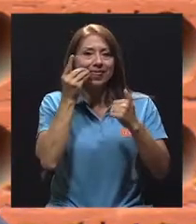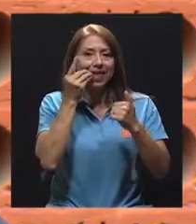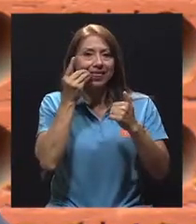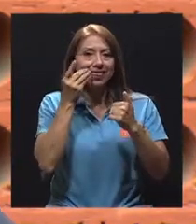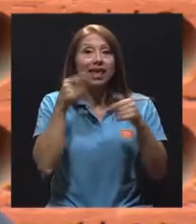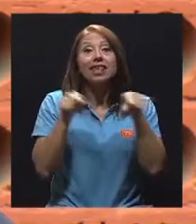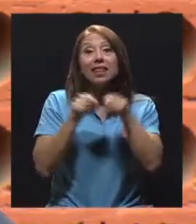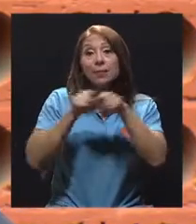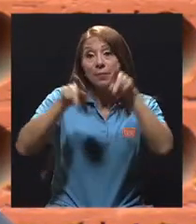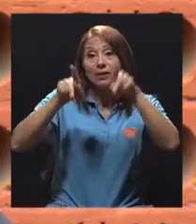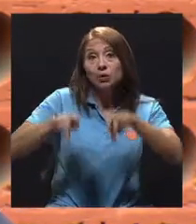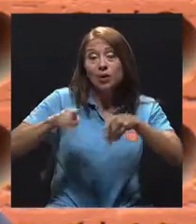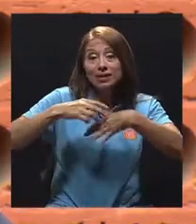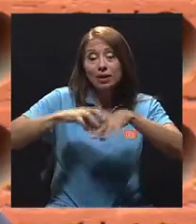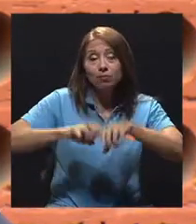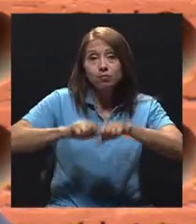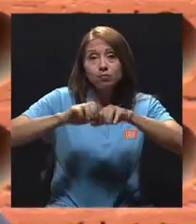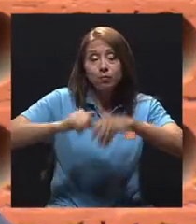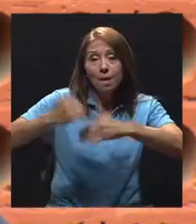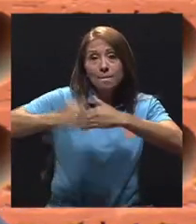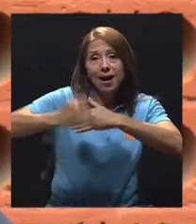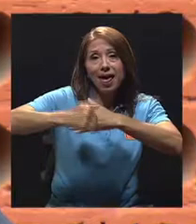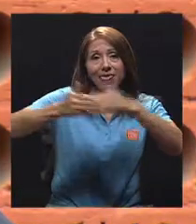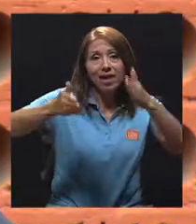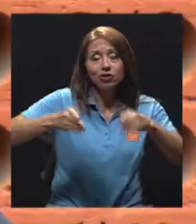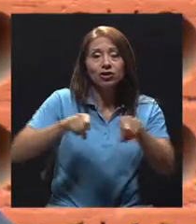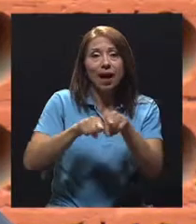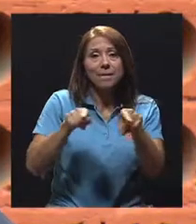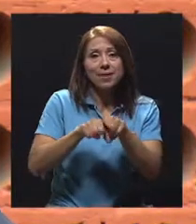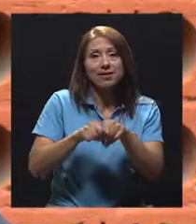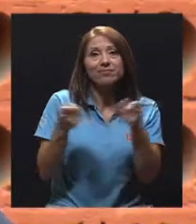del diente, y en panaderos también se da mucho.